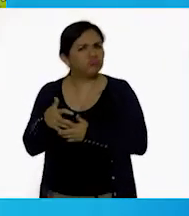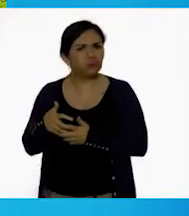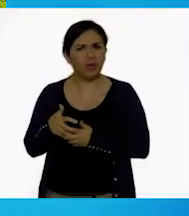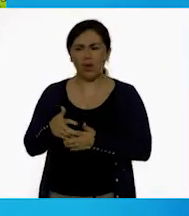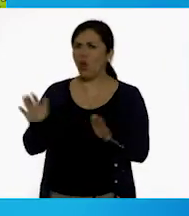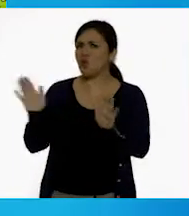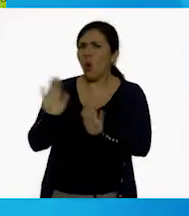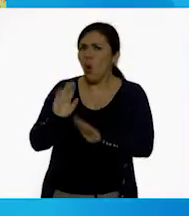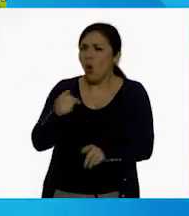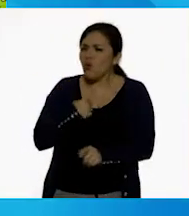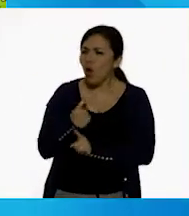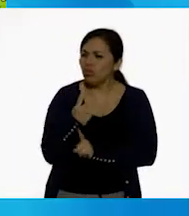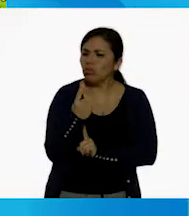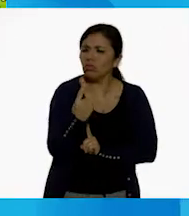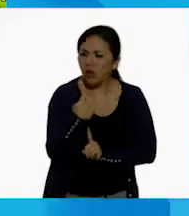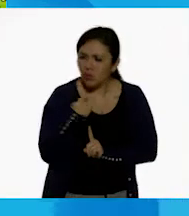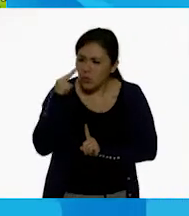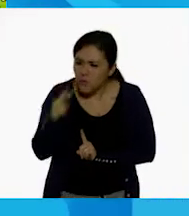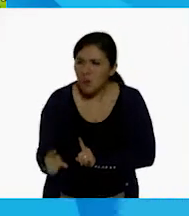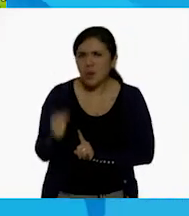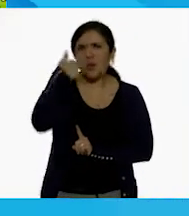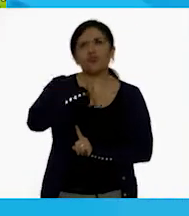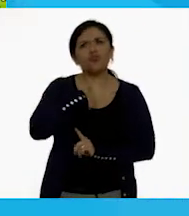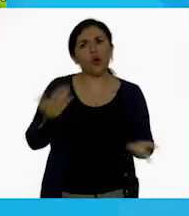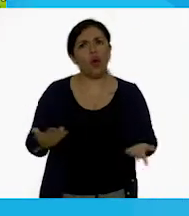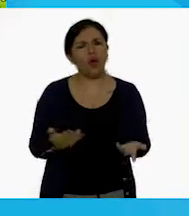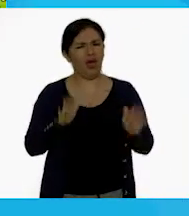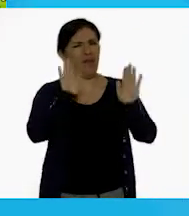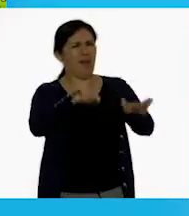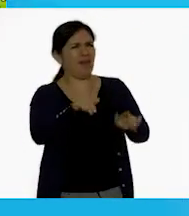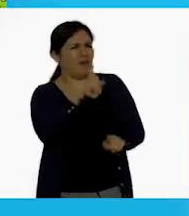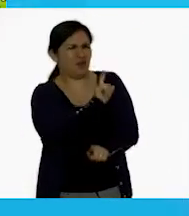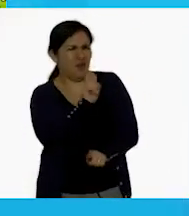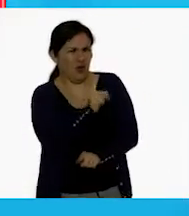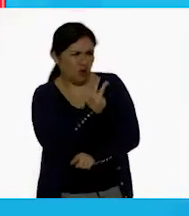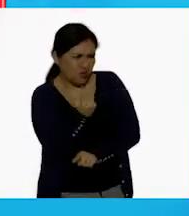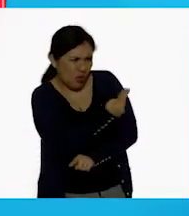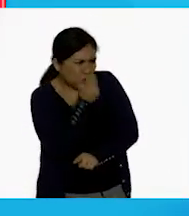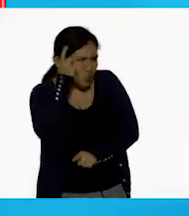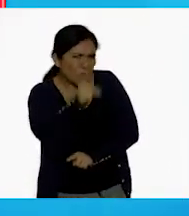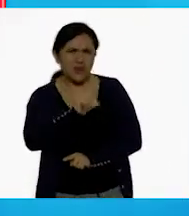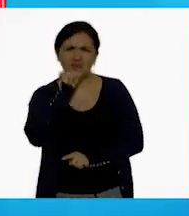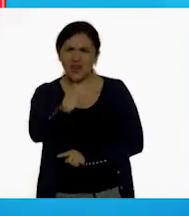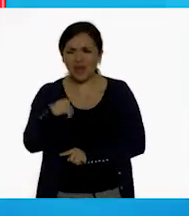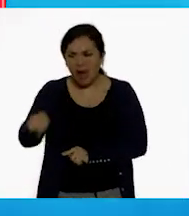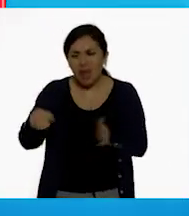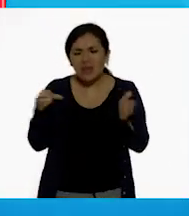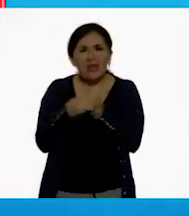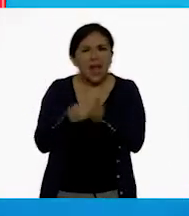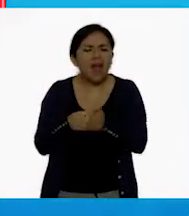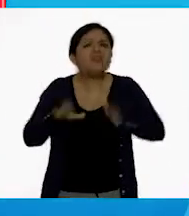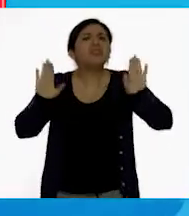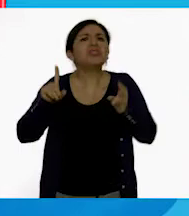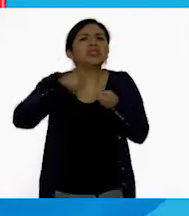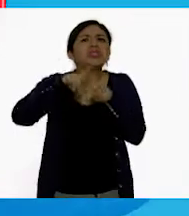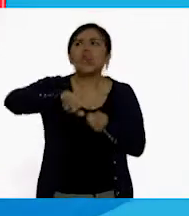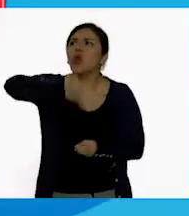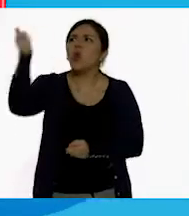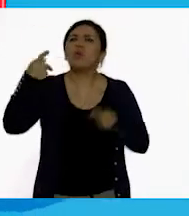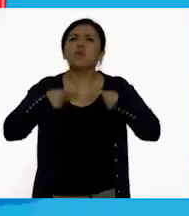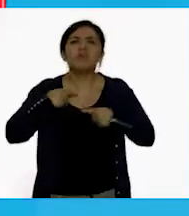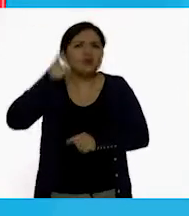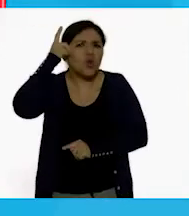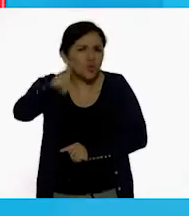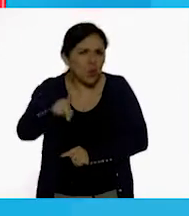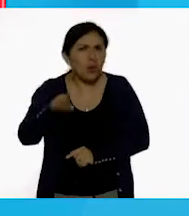verdad. Si yo caminaba delante de ti, yo la vi primero. Oigan, no es de ninguno de los dos y esa caja seguramente es de alguien.